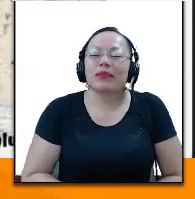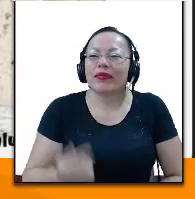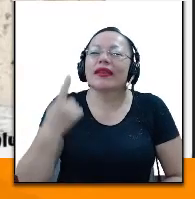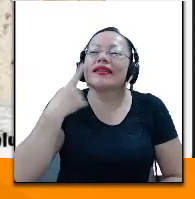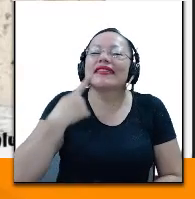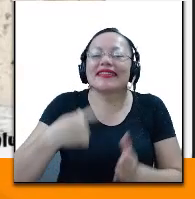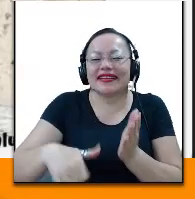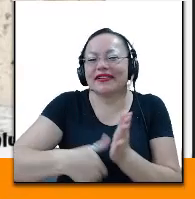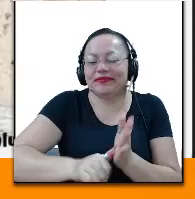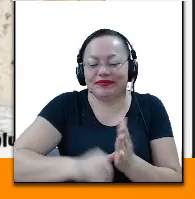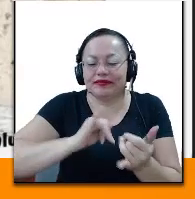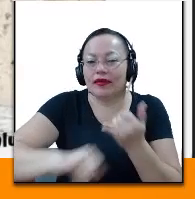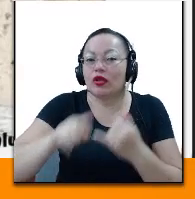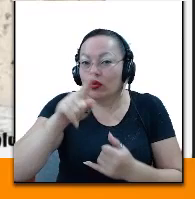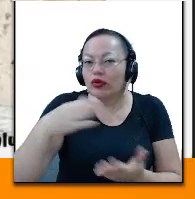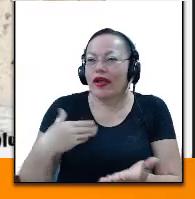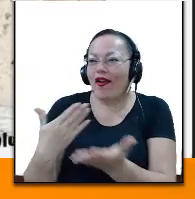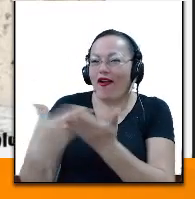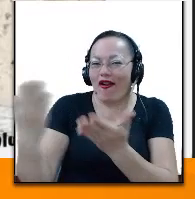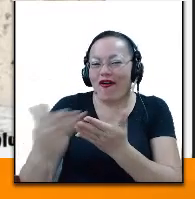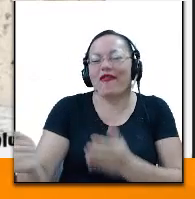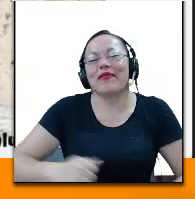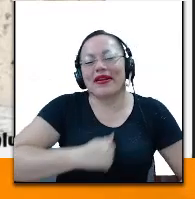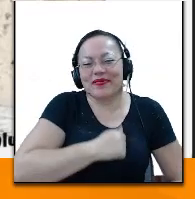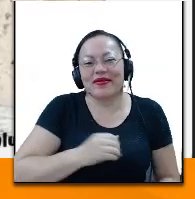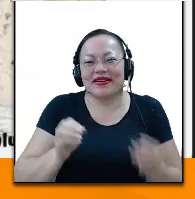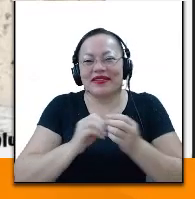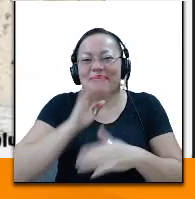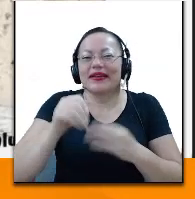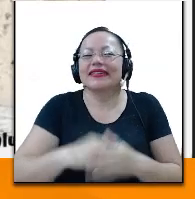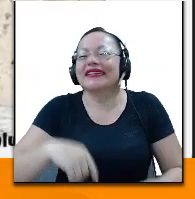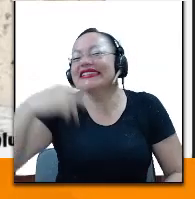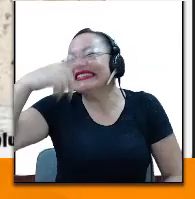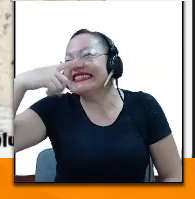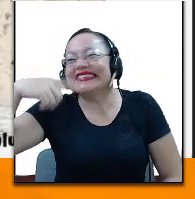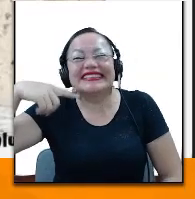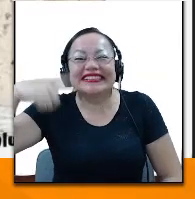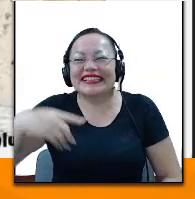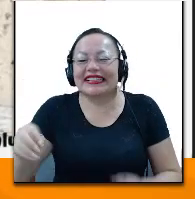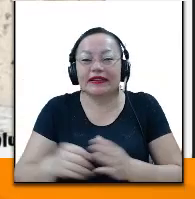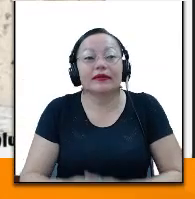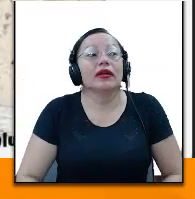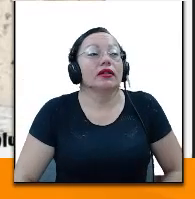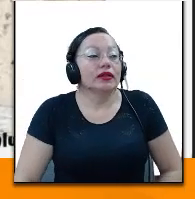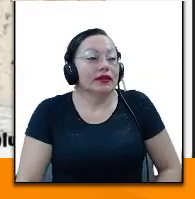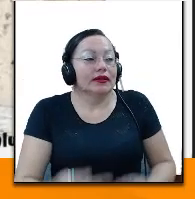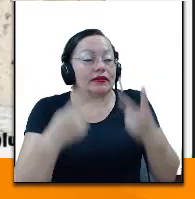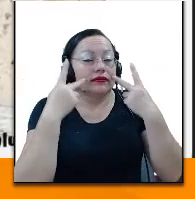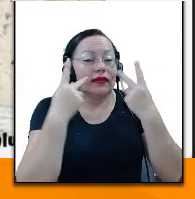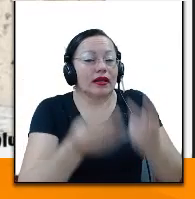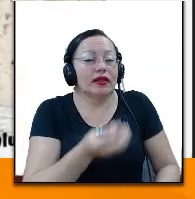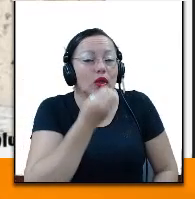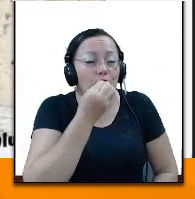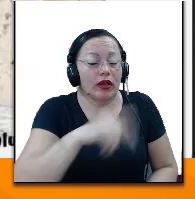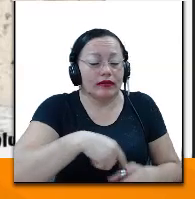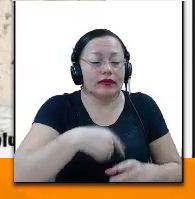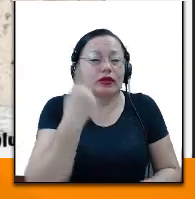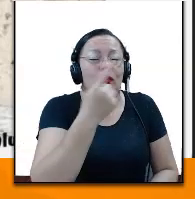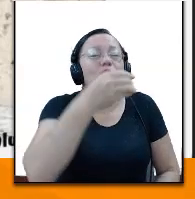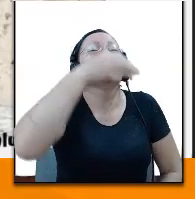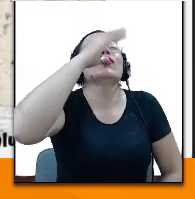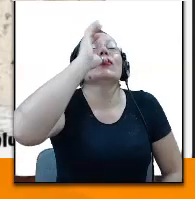que va a salir a comprar, por favor, fíjese bien. Pero ese batido se ve muy, muy delicioso, se ve muy